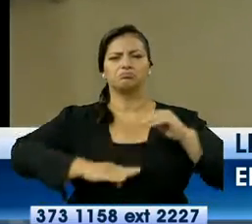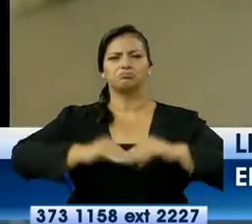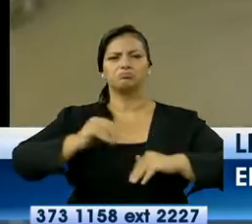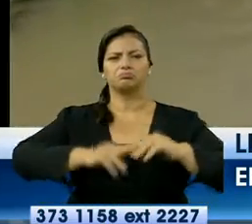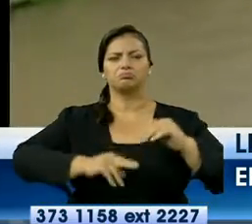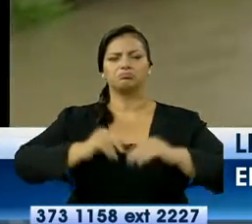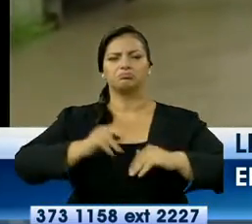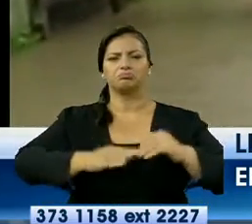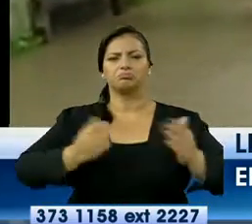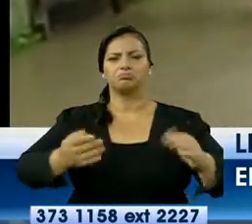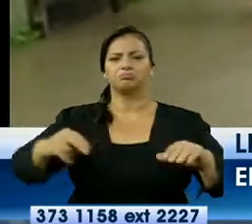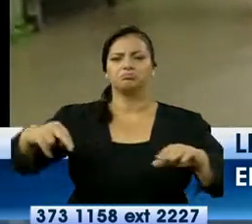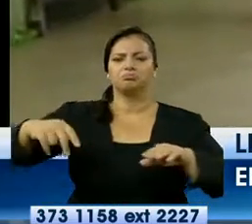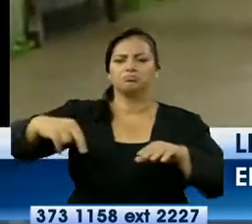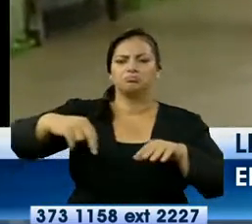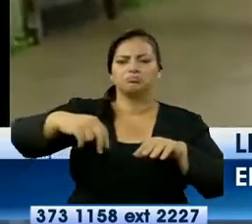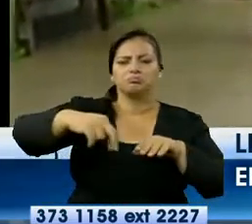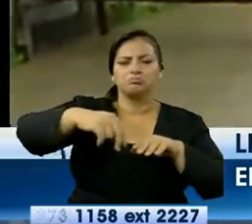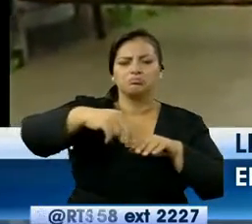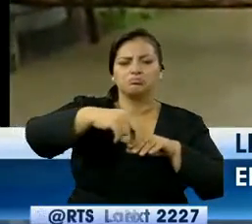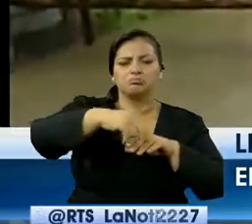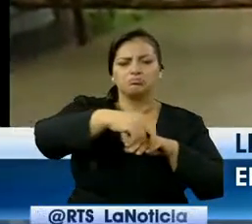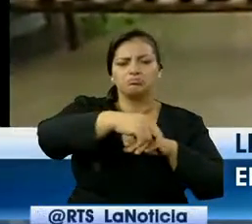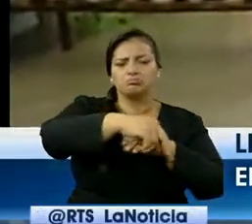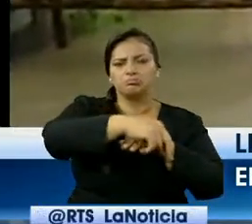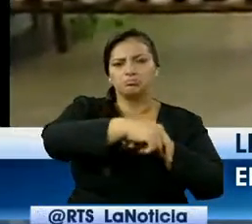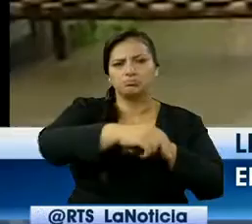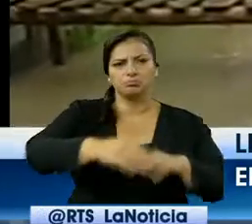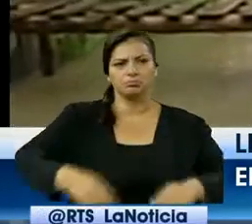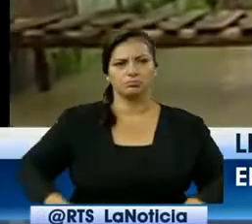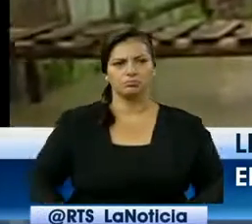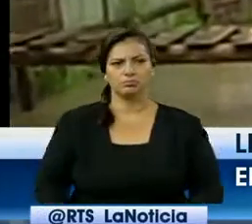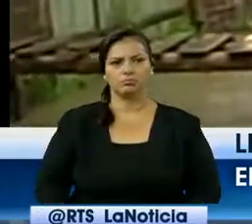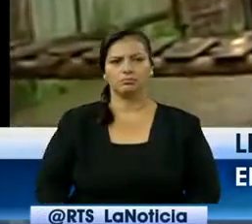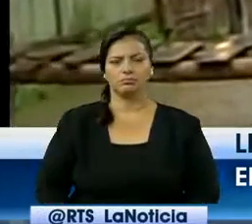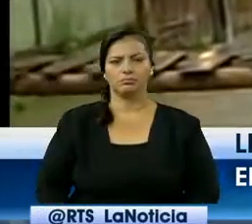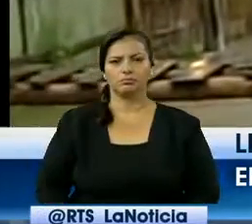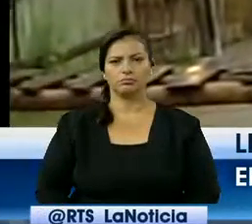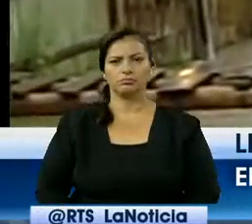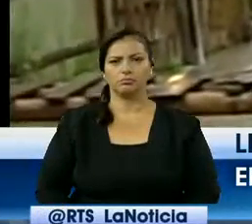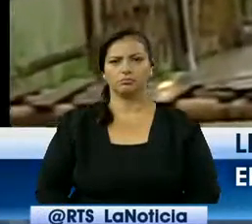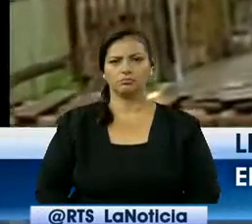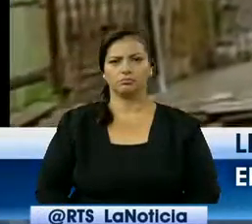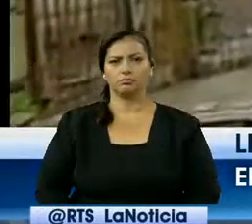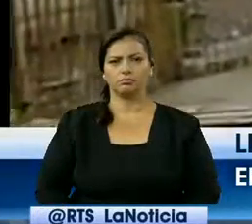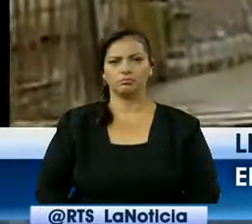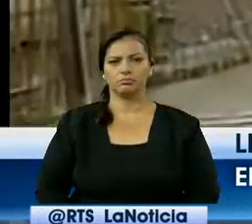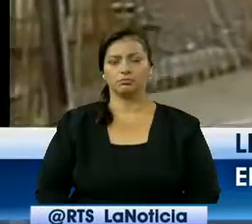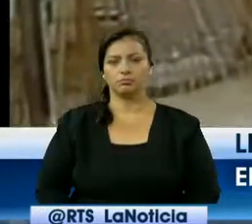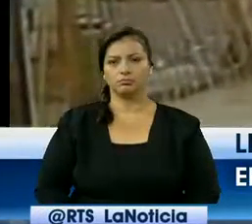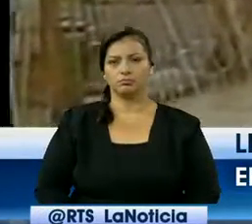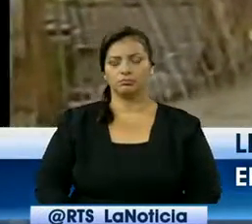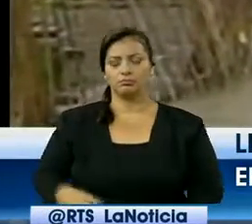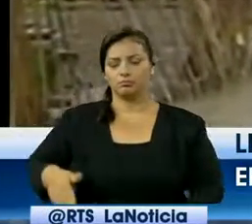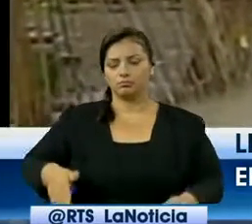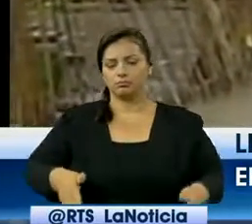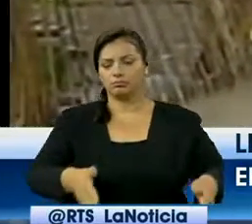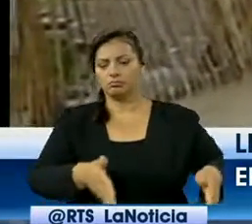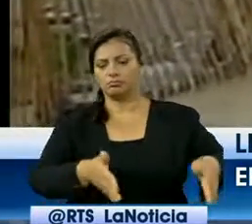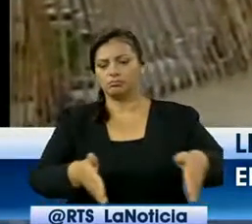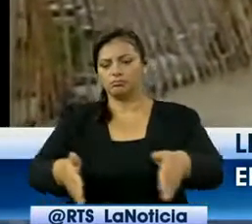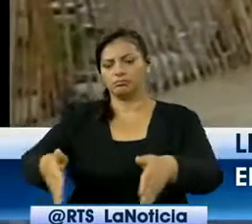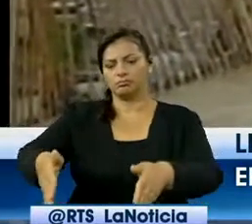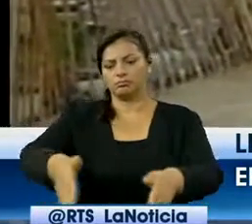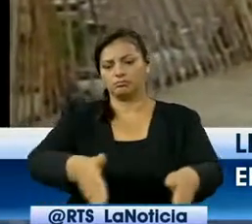sector para poderse trasladar, para poder cruzar esta zanja que se ha abierto en mitad de la vía, señores. Esta es la